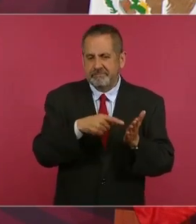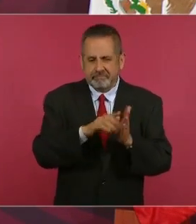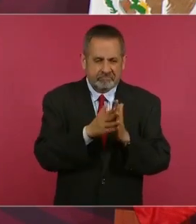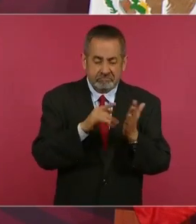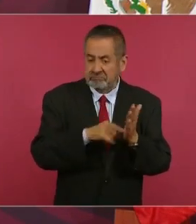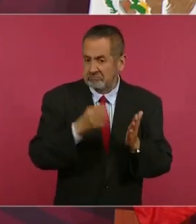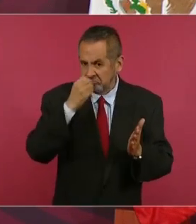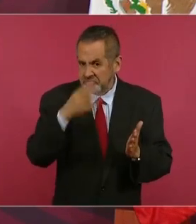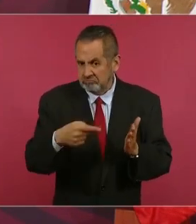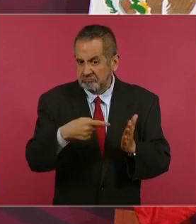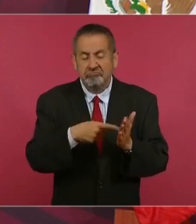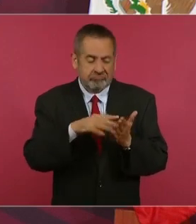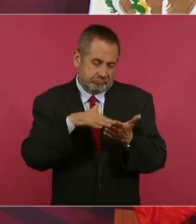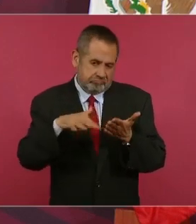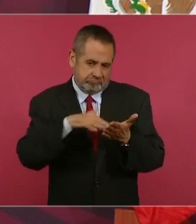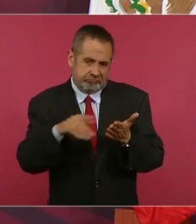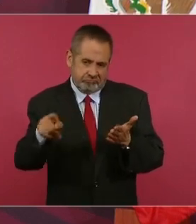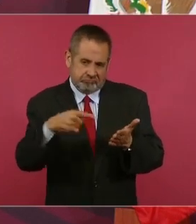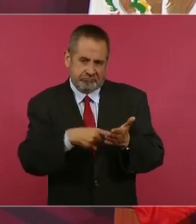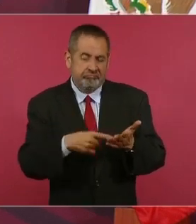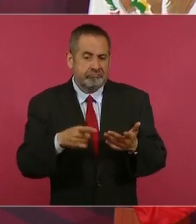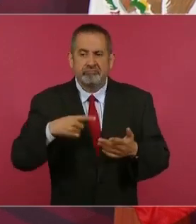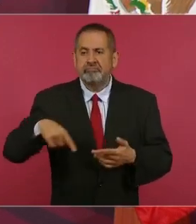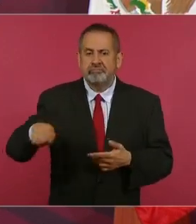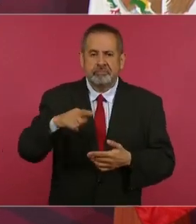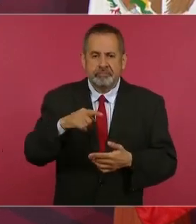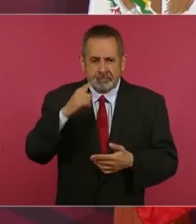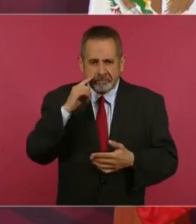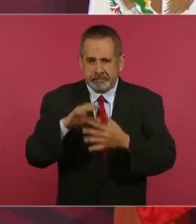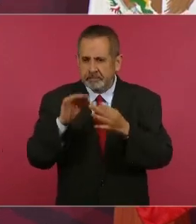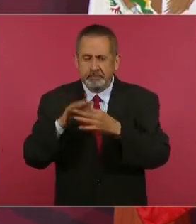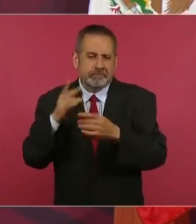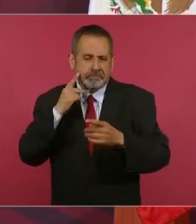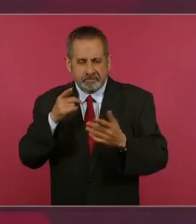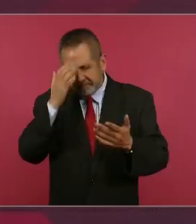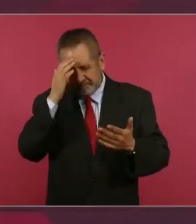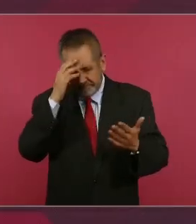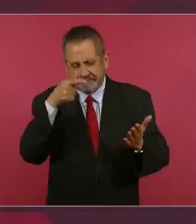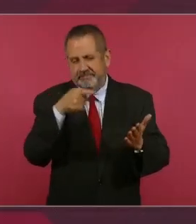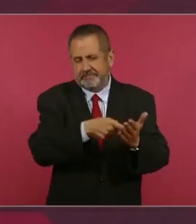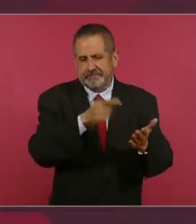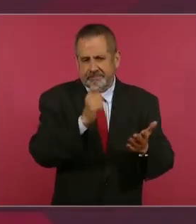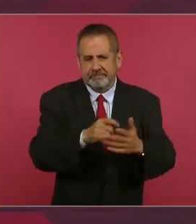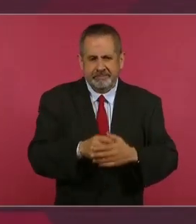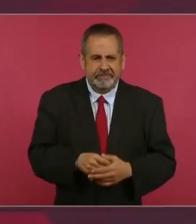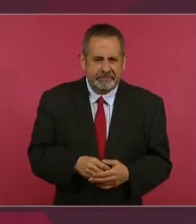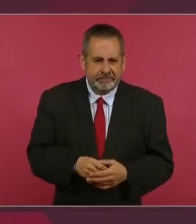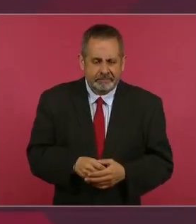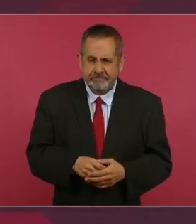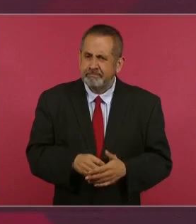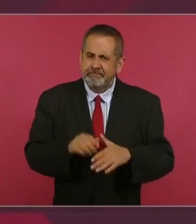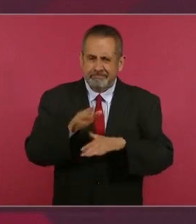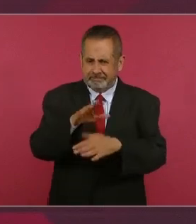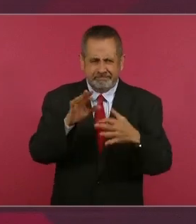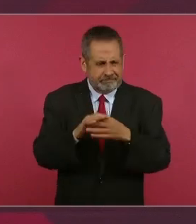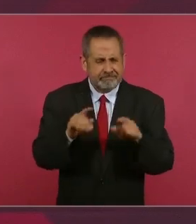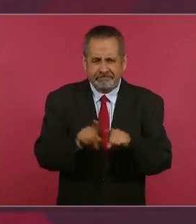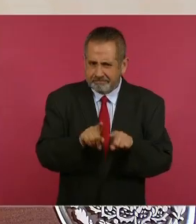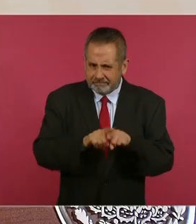que también para los que se dedican a la política, pues, que tiene que ver